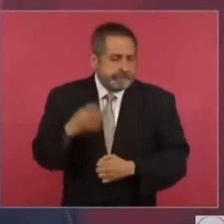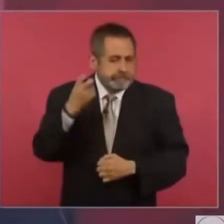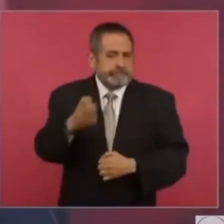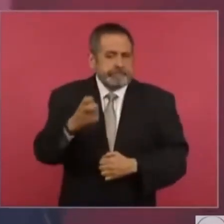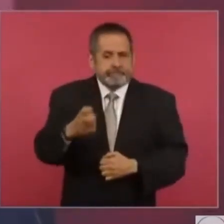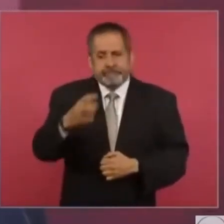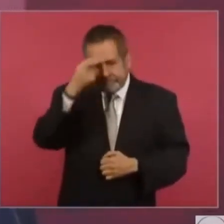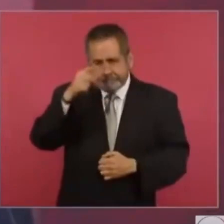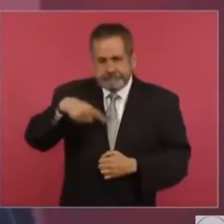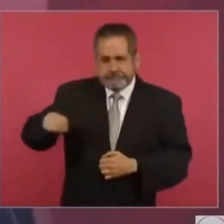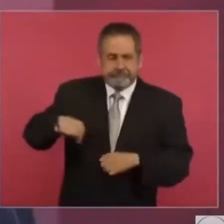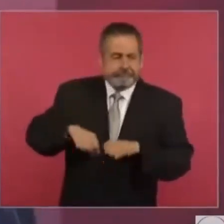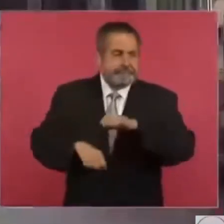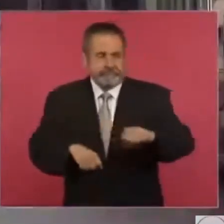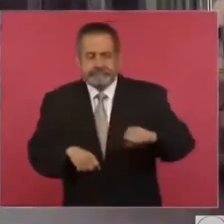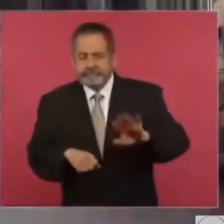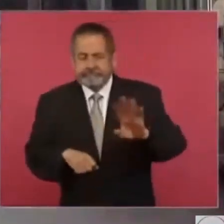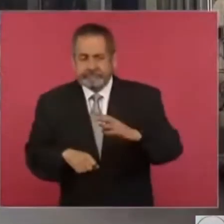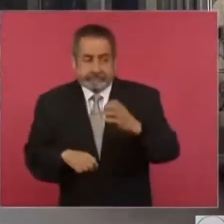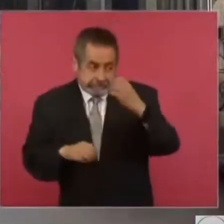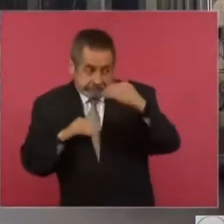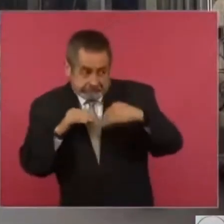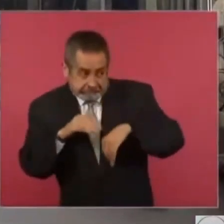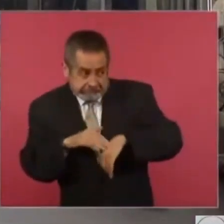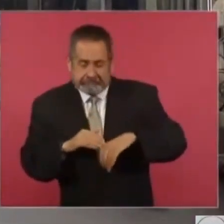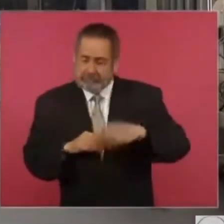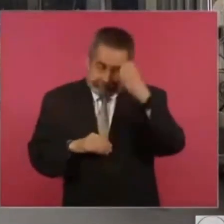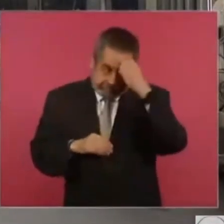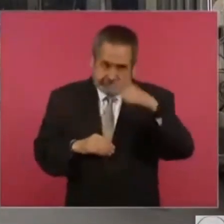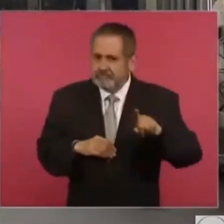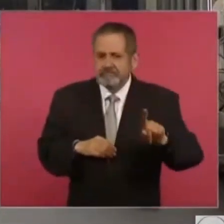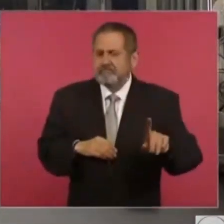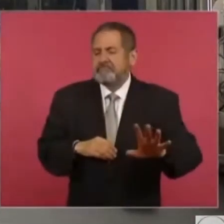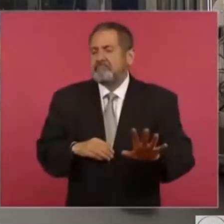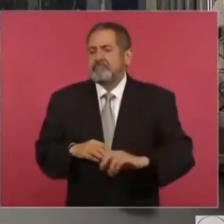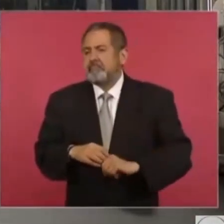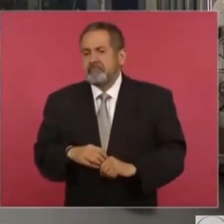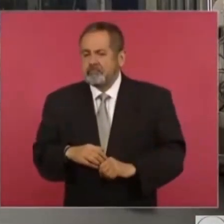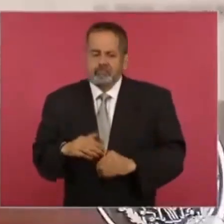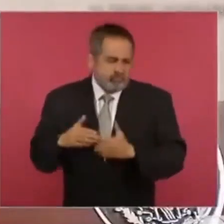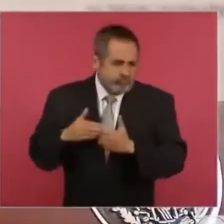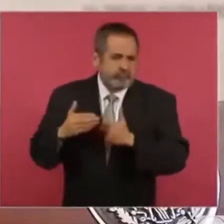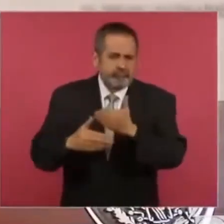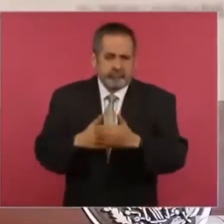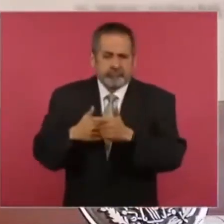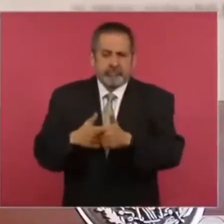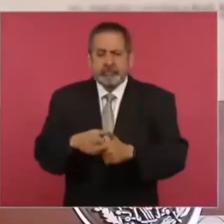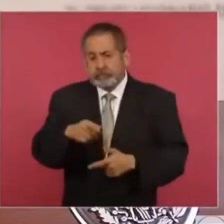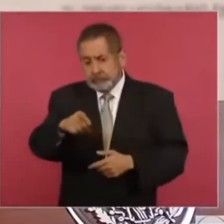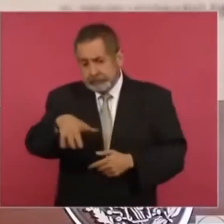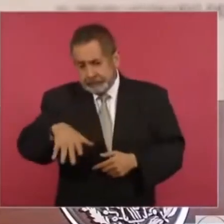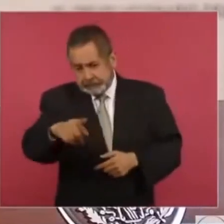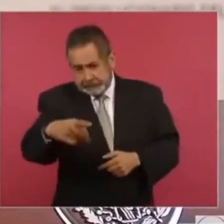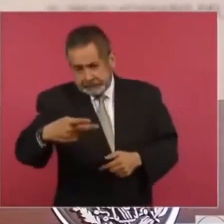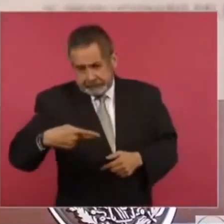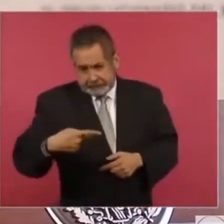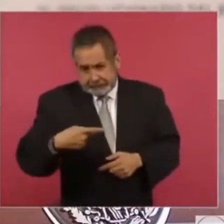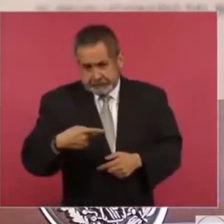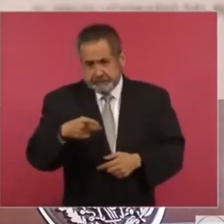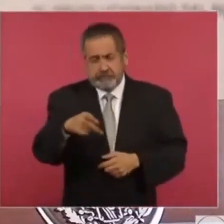Entonces, vamos hacia adelante. Por lo que preguntas